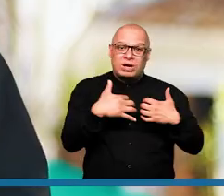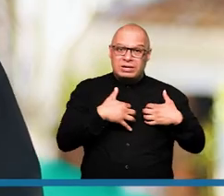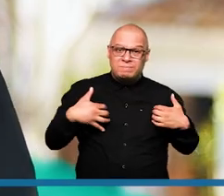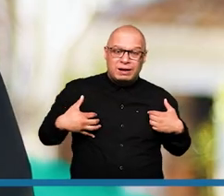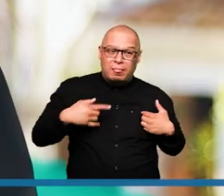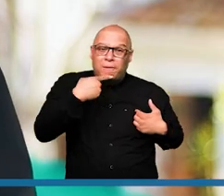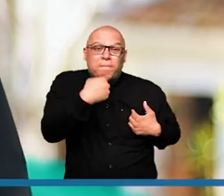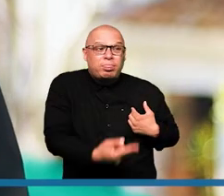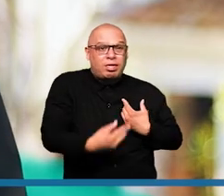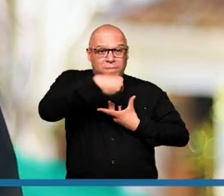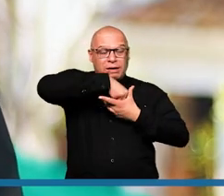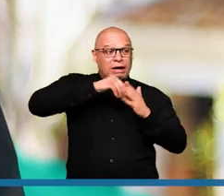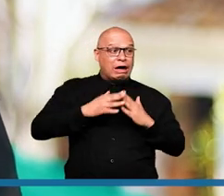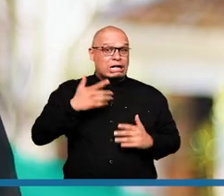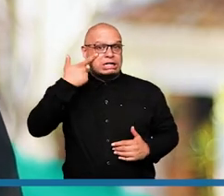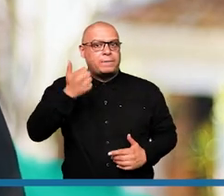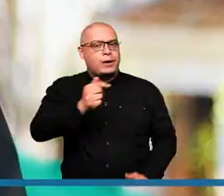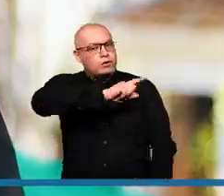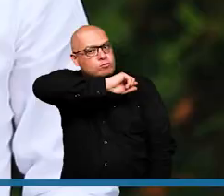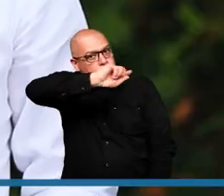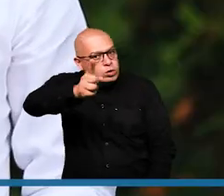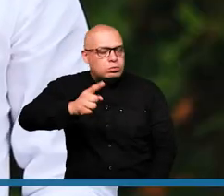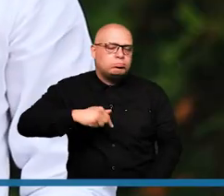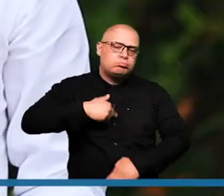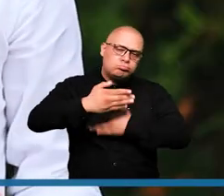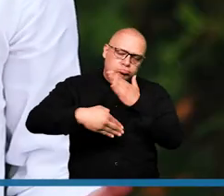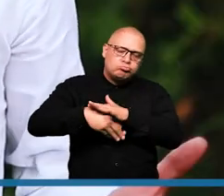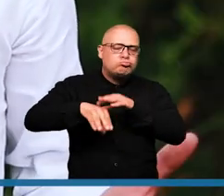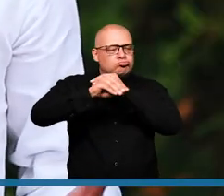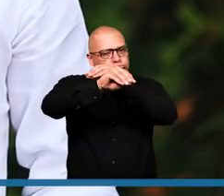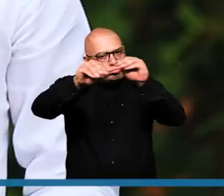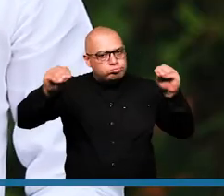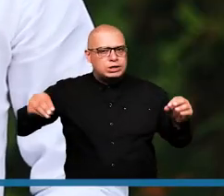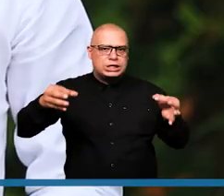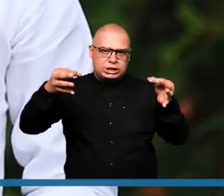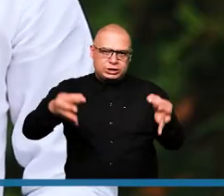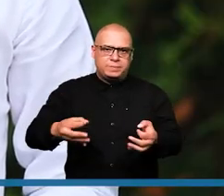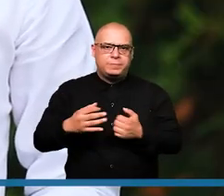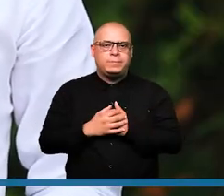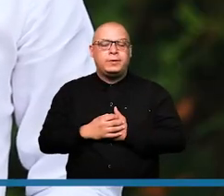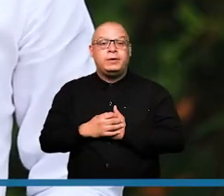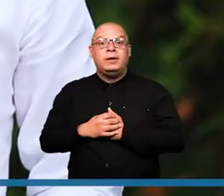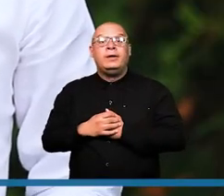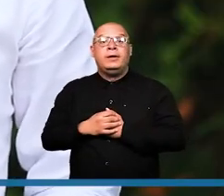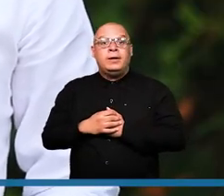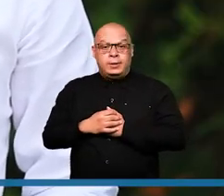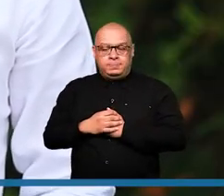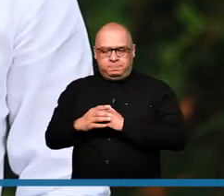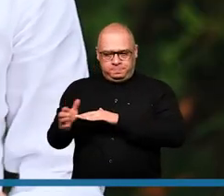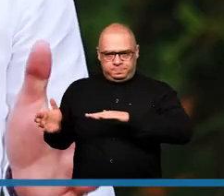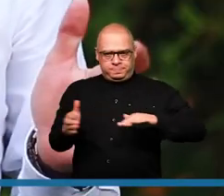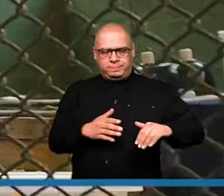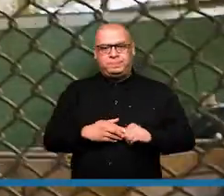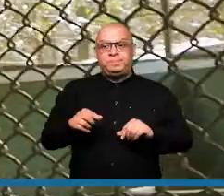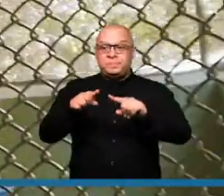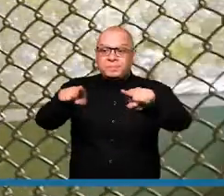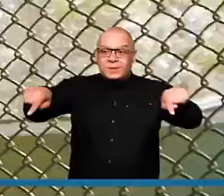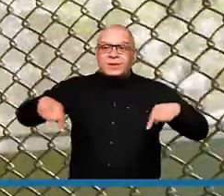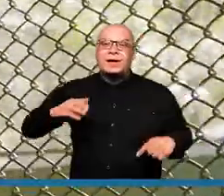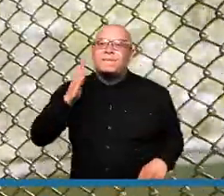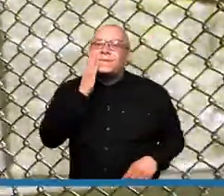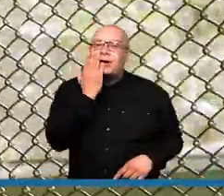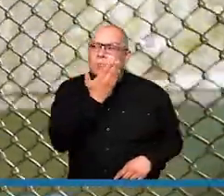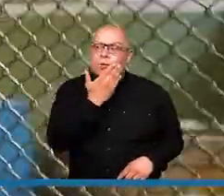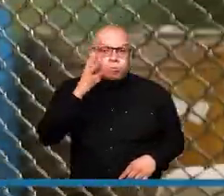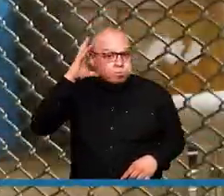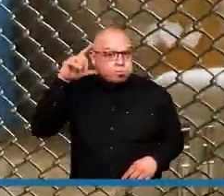y para que esto en algún momento deje de pasar. Nuestro Centro de Atención de Valoración de Fauna Silvestre es uno de los espacios